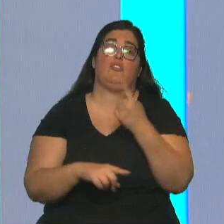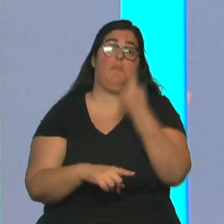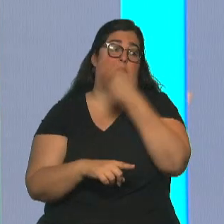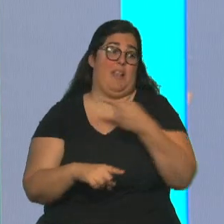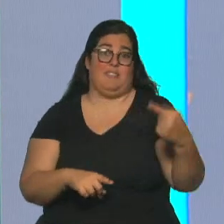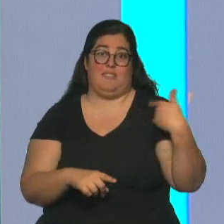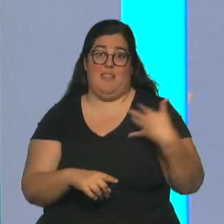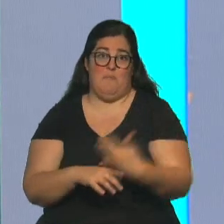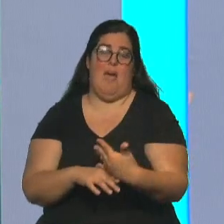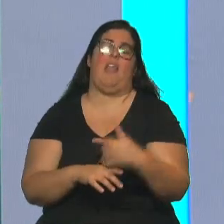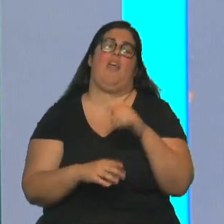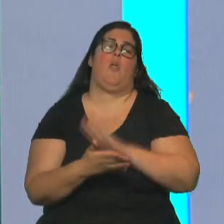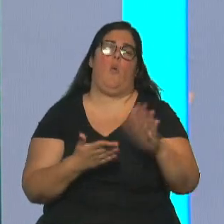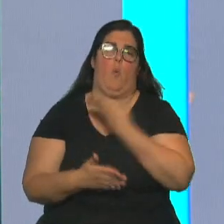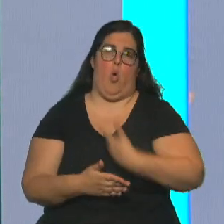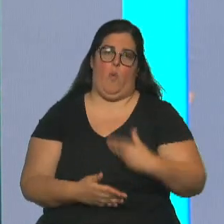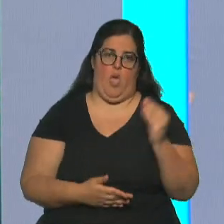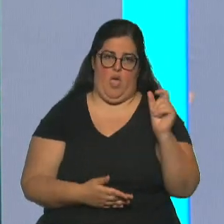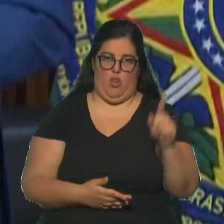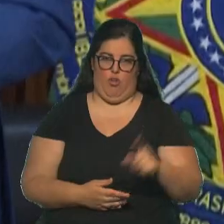y algunas horas de este nuevo gobierno.